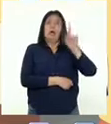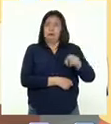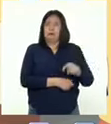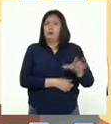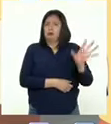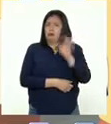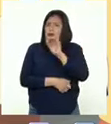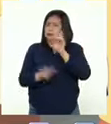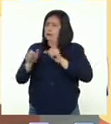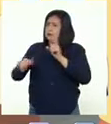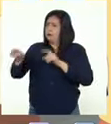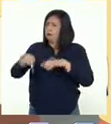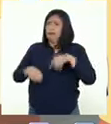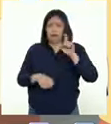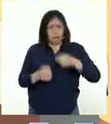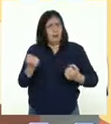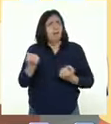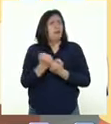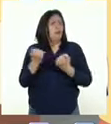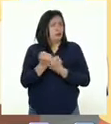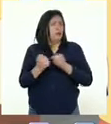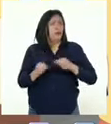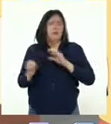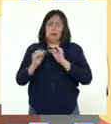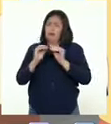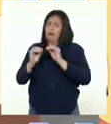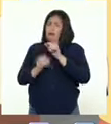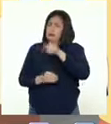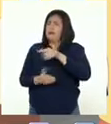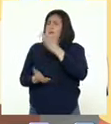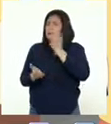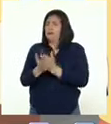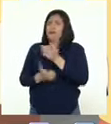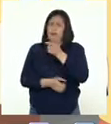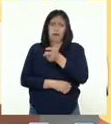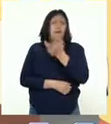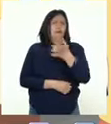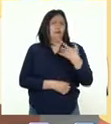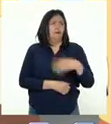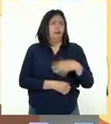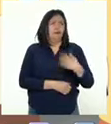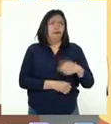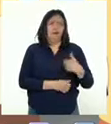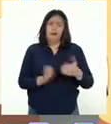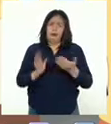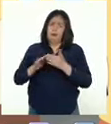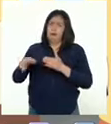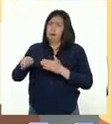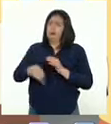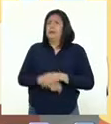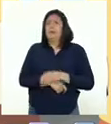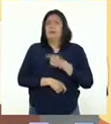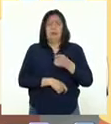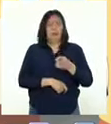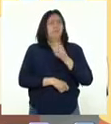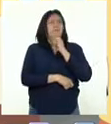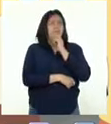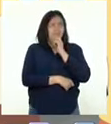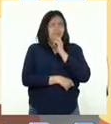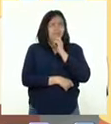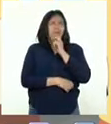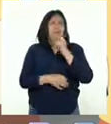que toda la población debería contribuir a solucionar este problema que aqueja a su localidad. Y está